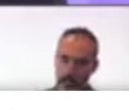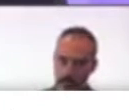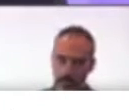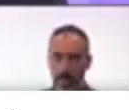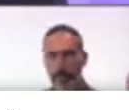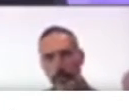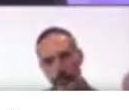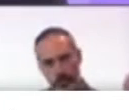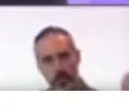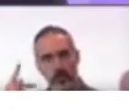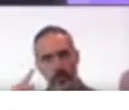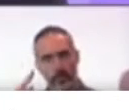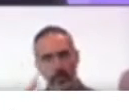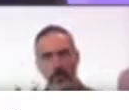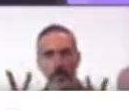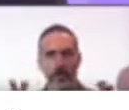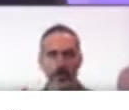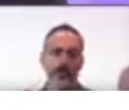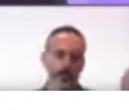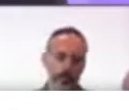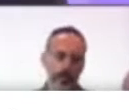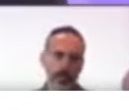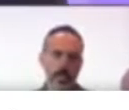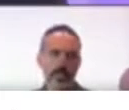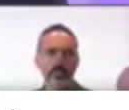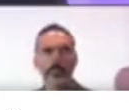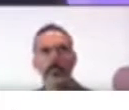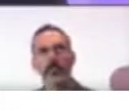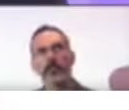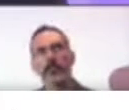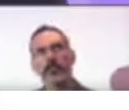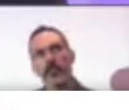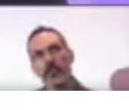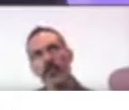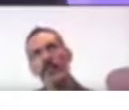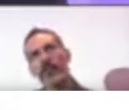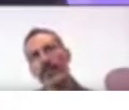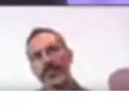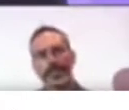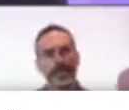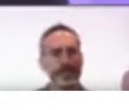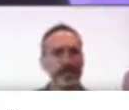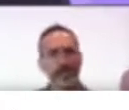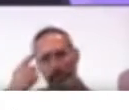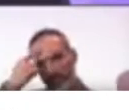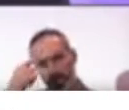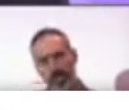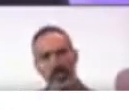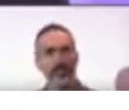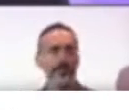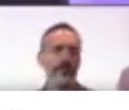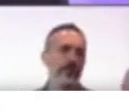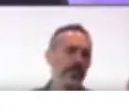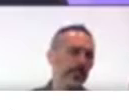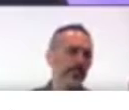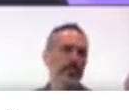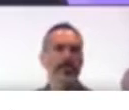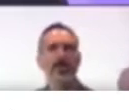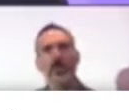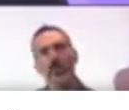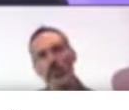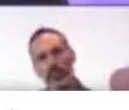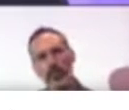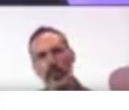Puebla en temas de seguridad y con más recursos para nuestro municipio. Sí, contigo, rector